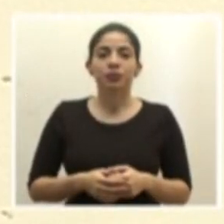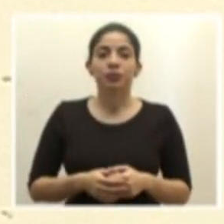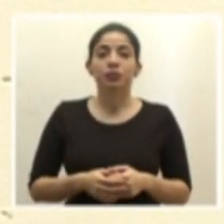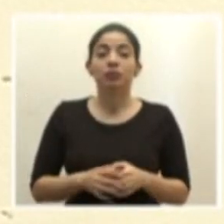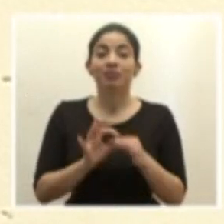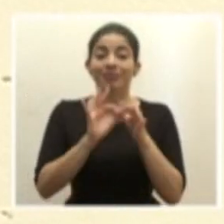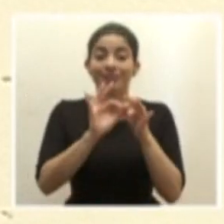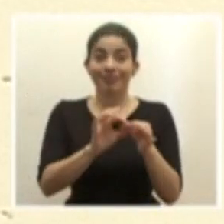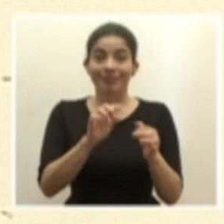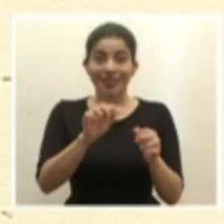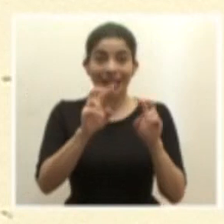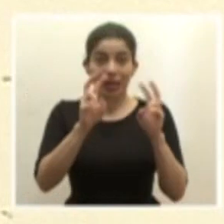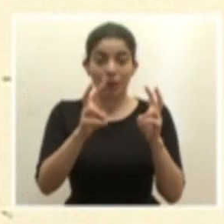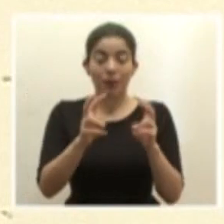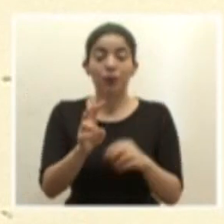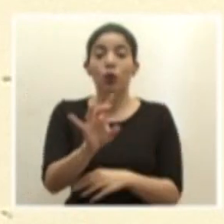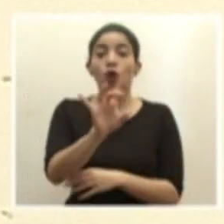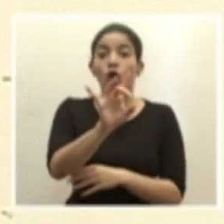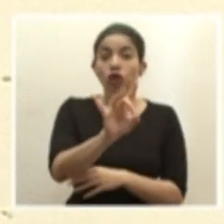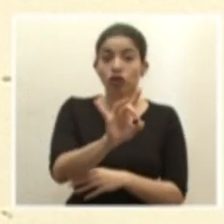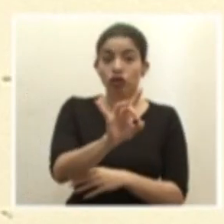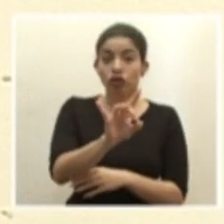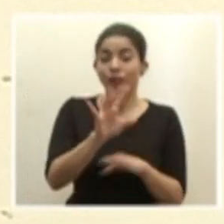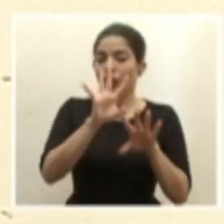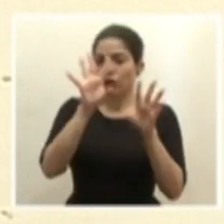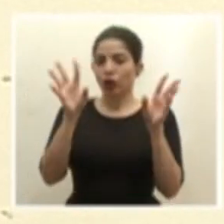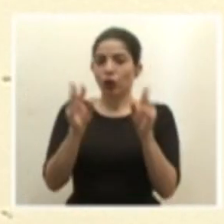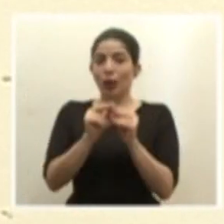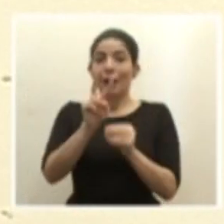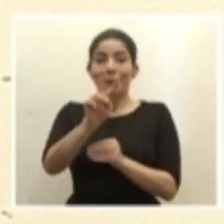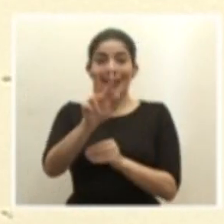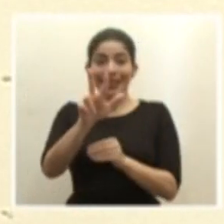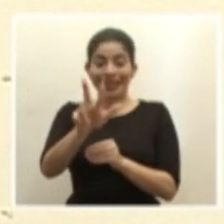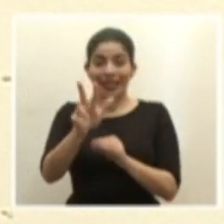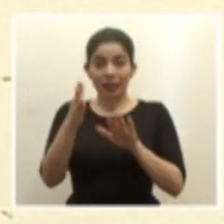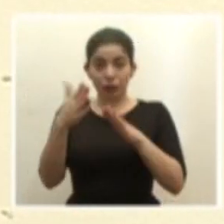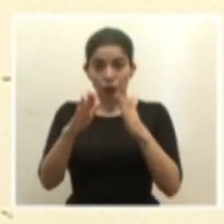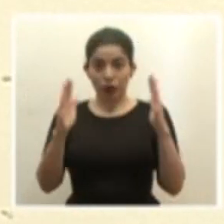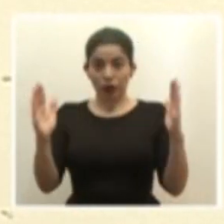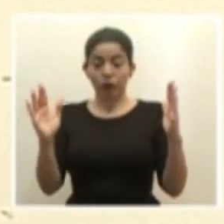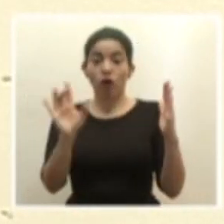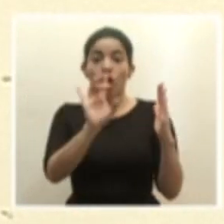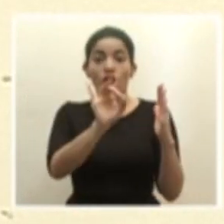Al respecto, 8 de los 23 fallecidos